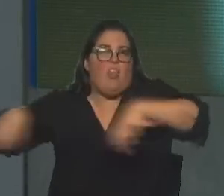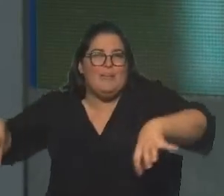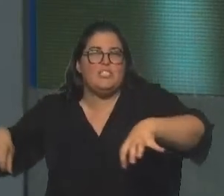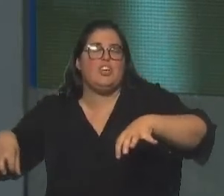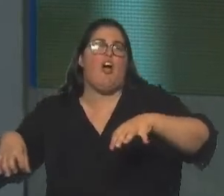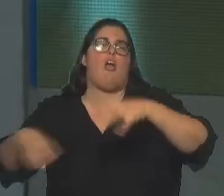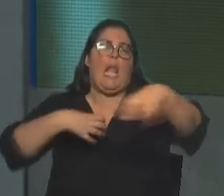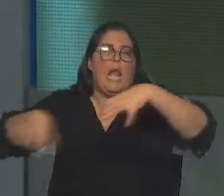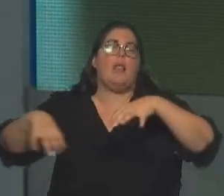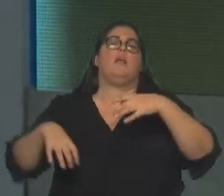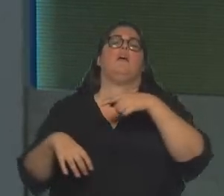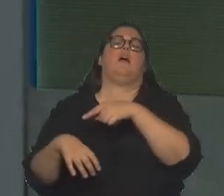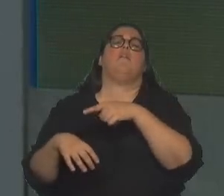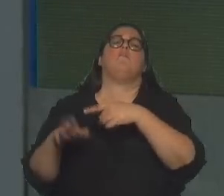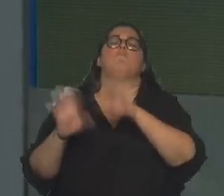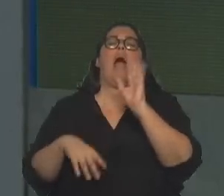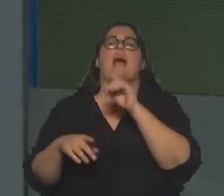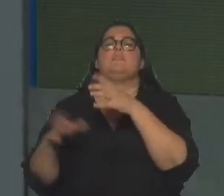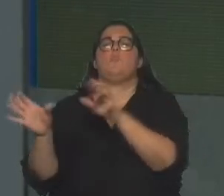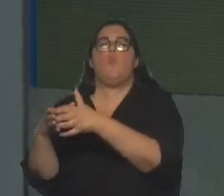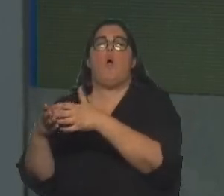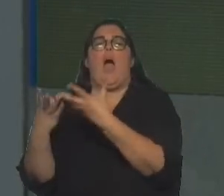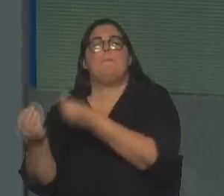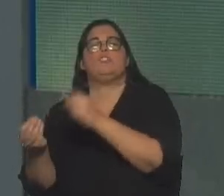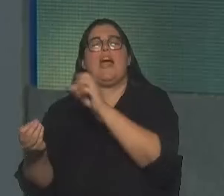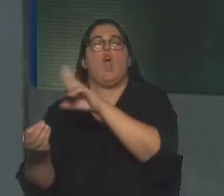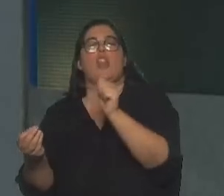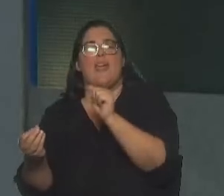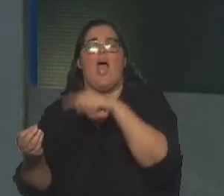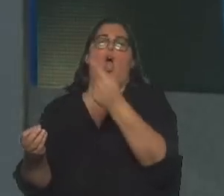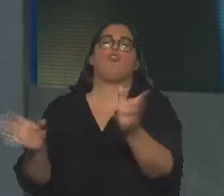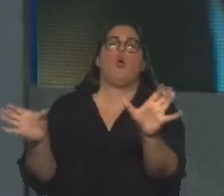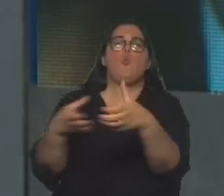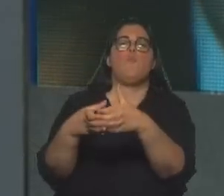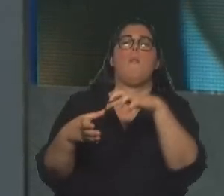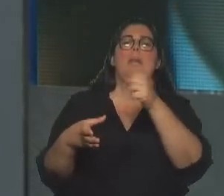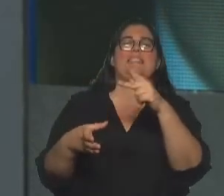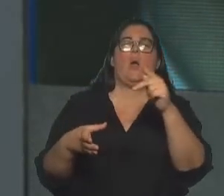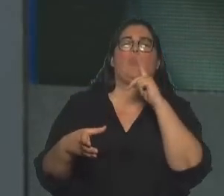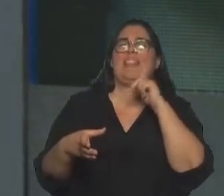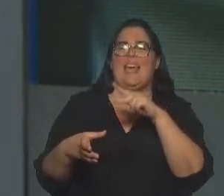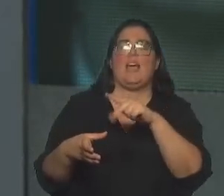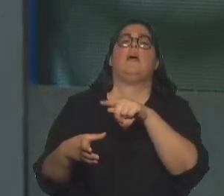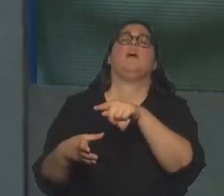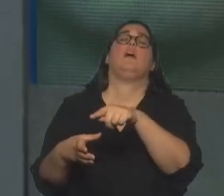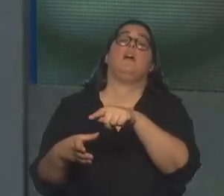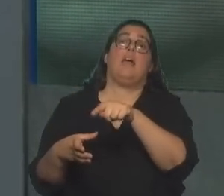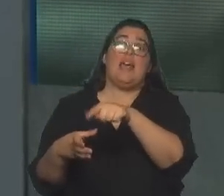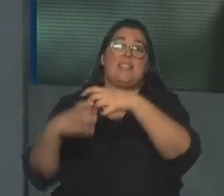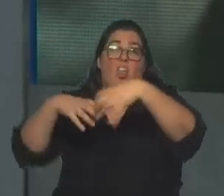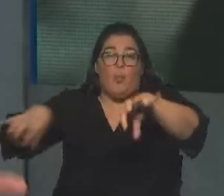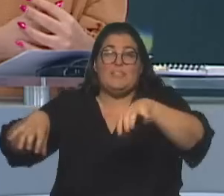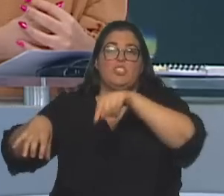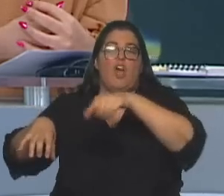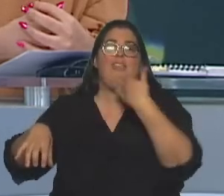un ala que estaba más con Correa y otra ala en este partido Pachacutic, y que esa división terminó